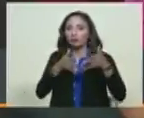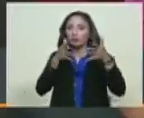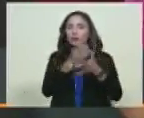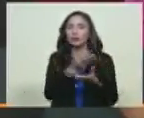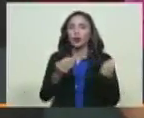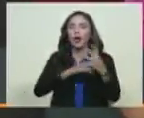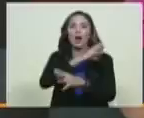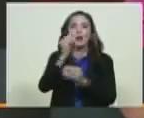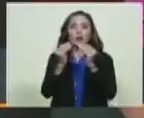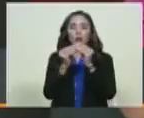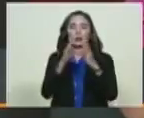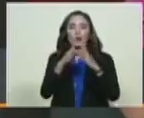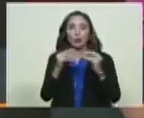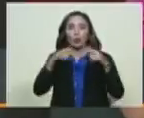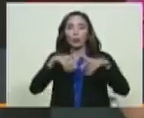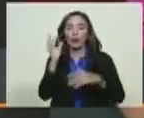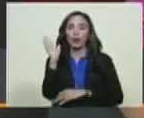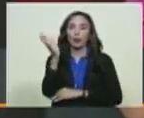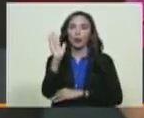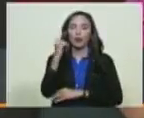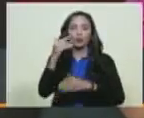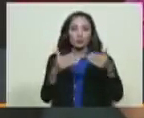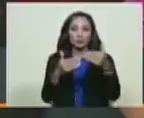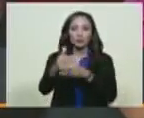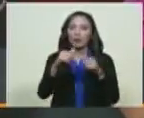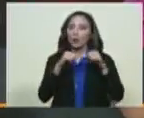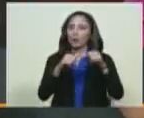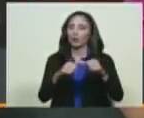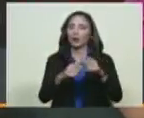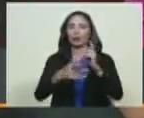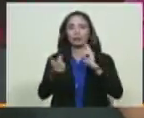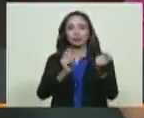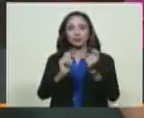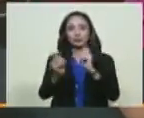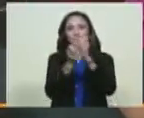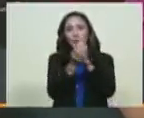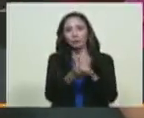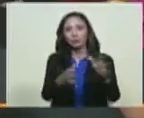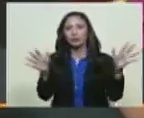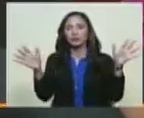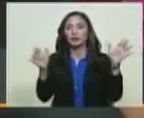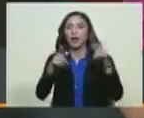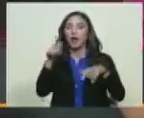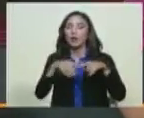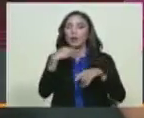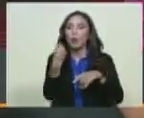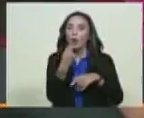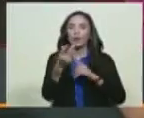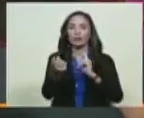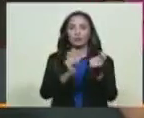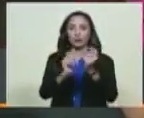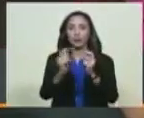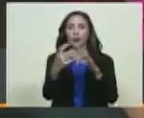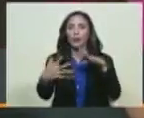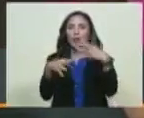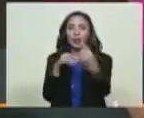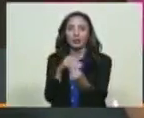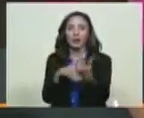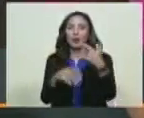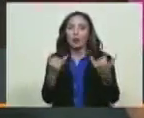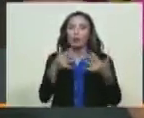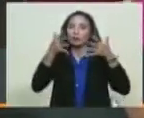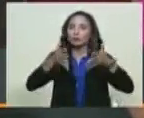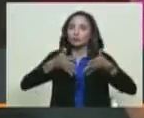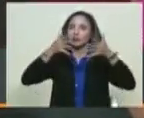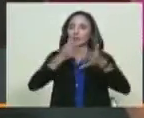conclusiones es que este congreso debe permanecer en debate con los estatutos de la juventud del partido para adaptarlo a las nuevas orientaciones